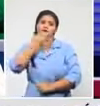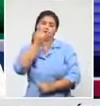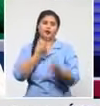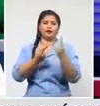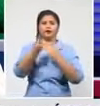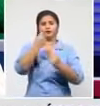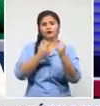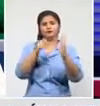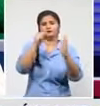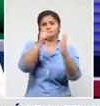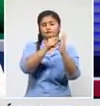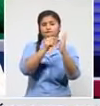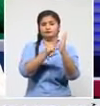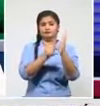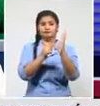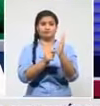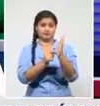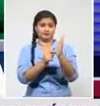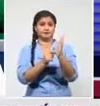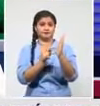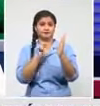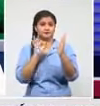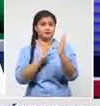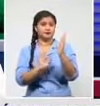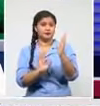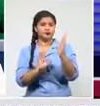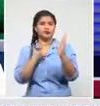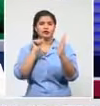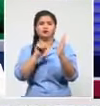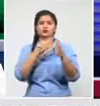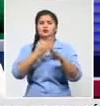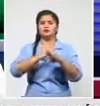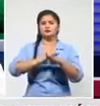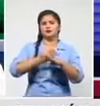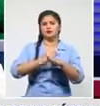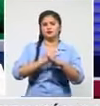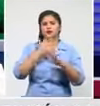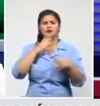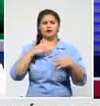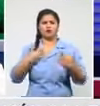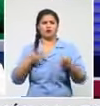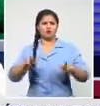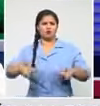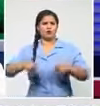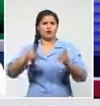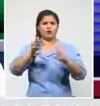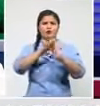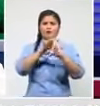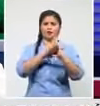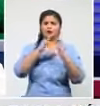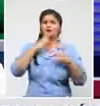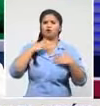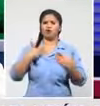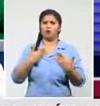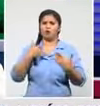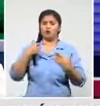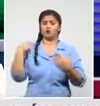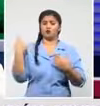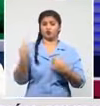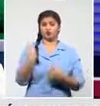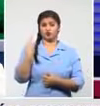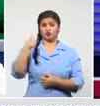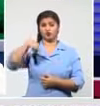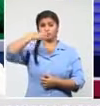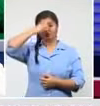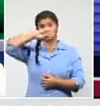reflexiones de lo que representa y cómo nosotros, los cubanos que recibimos